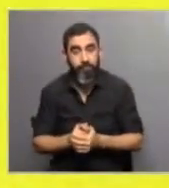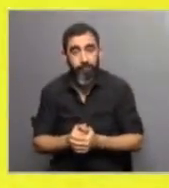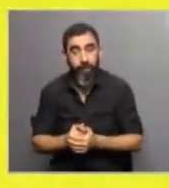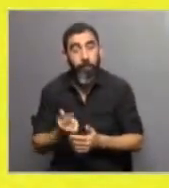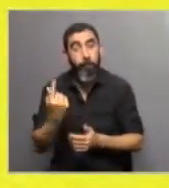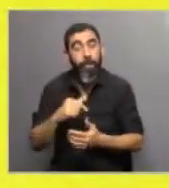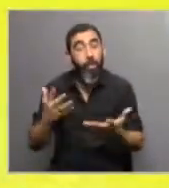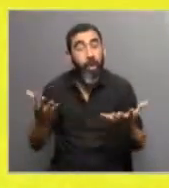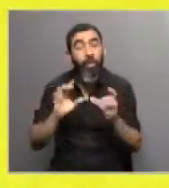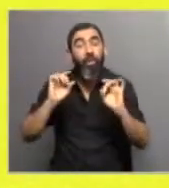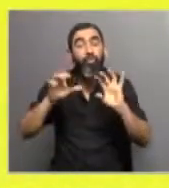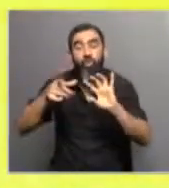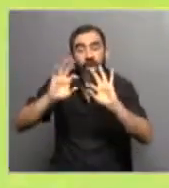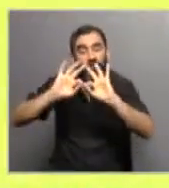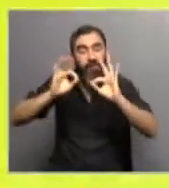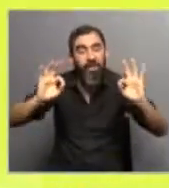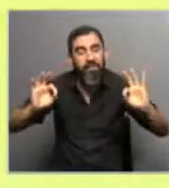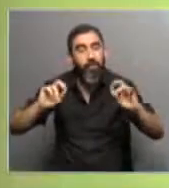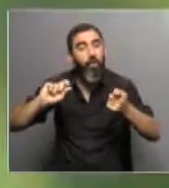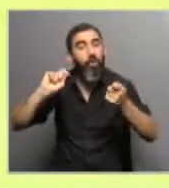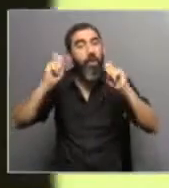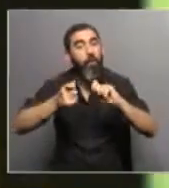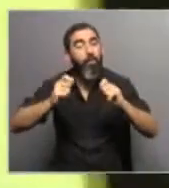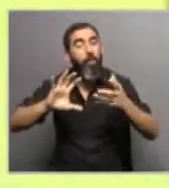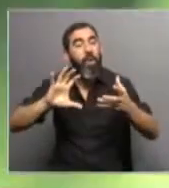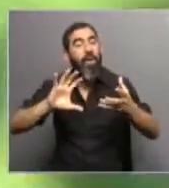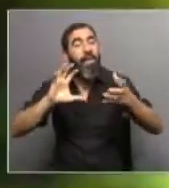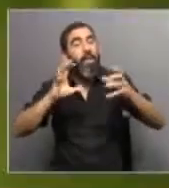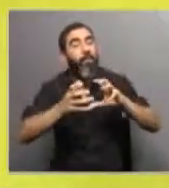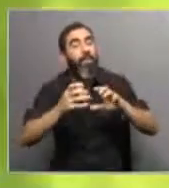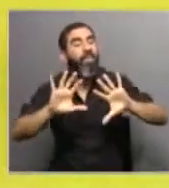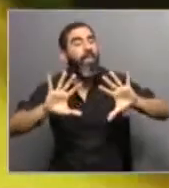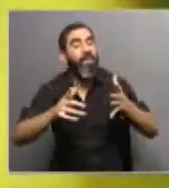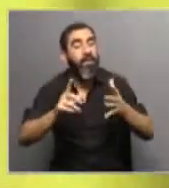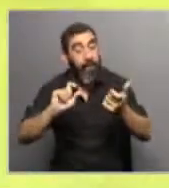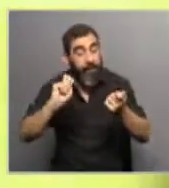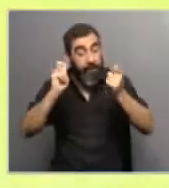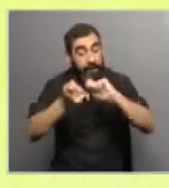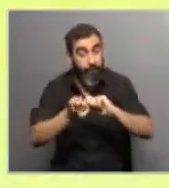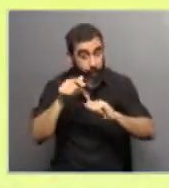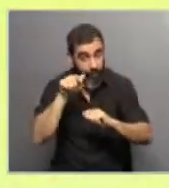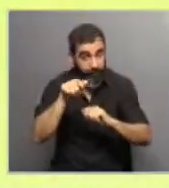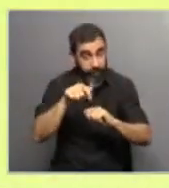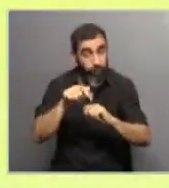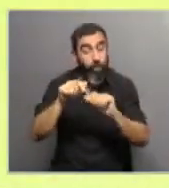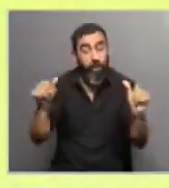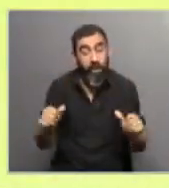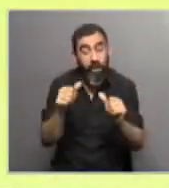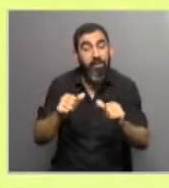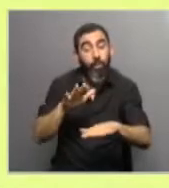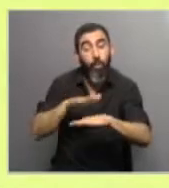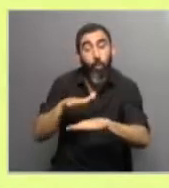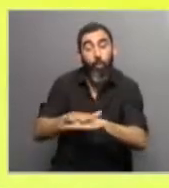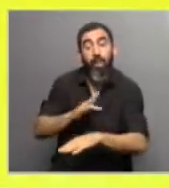día se reserva esa frase para hablar de cambio climático antropogénico, es decir, los cambios climáticos generados por los